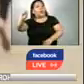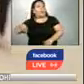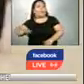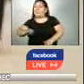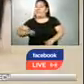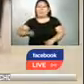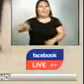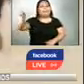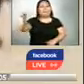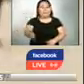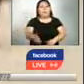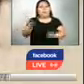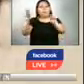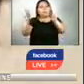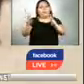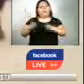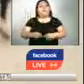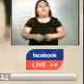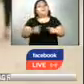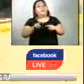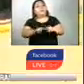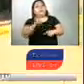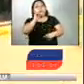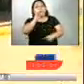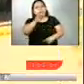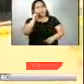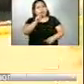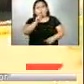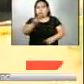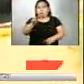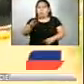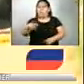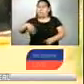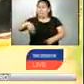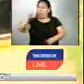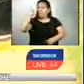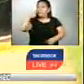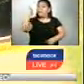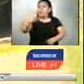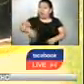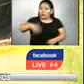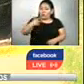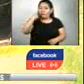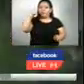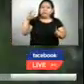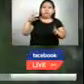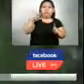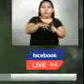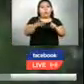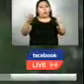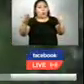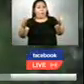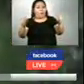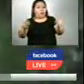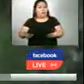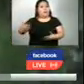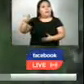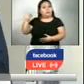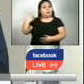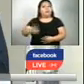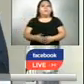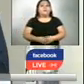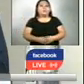ha empeorado. Sin embargo, destacan que se percibe mayor delincuencia e inseguridad en comparación a años